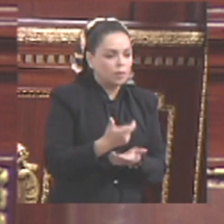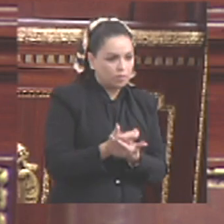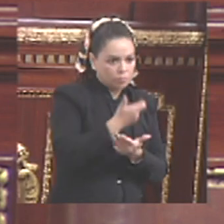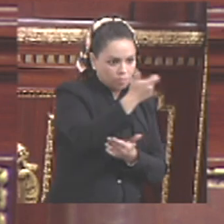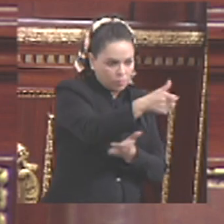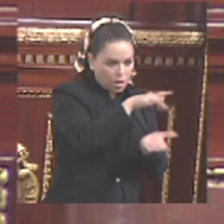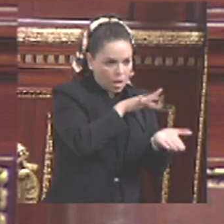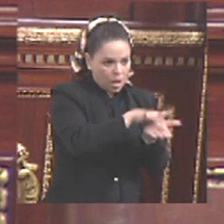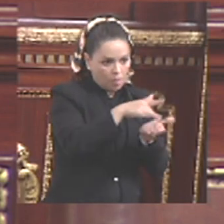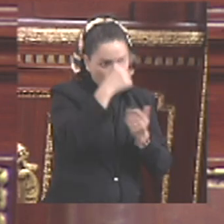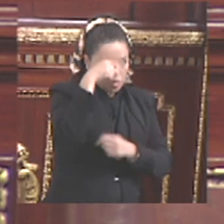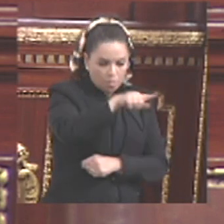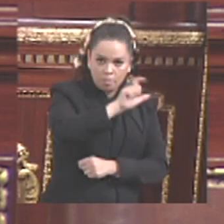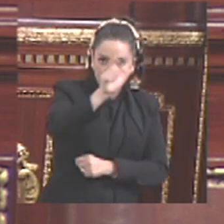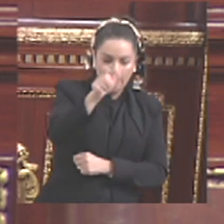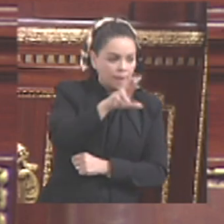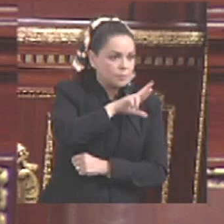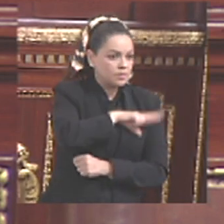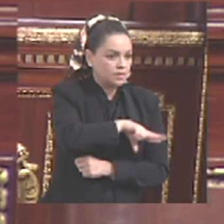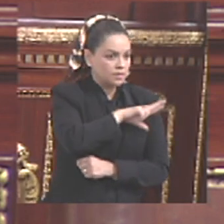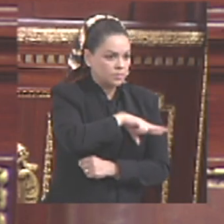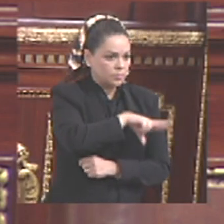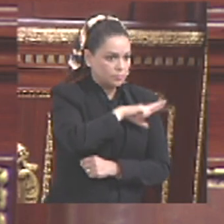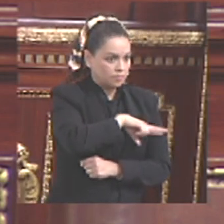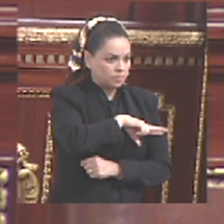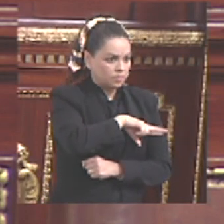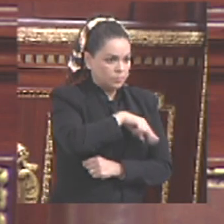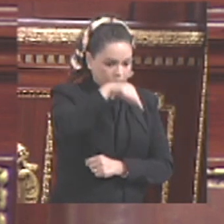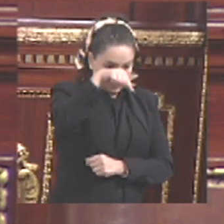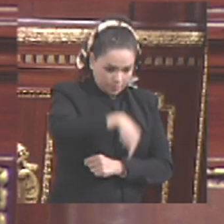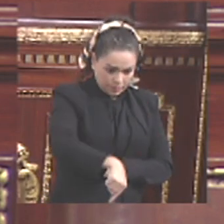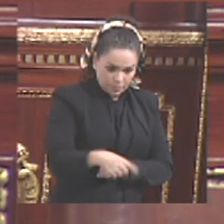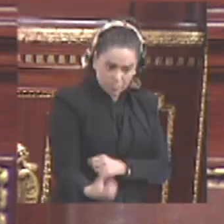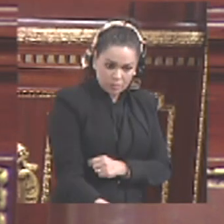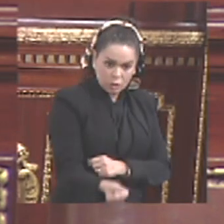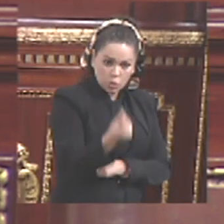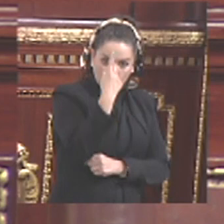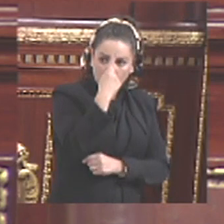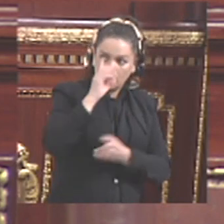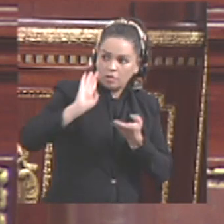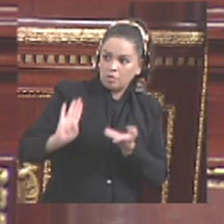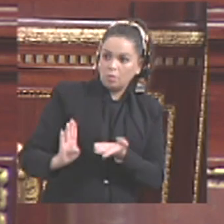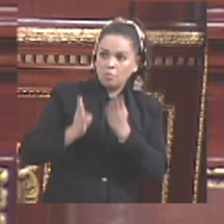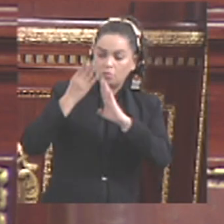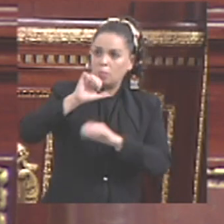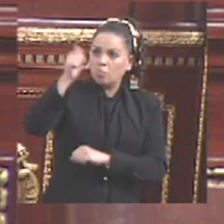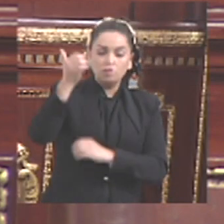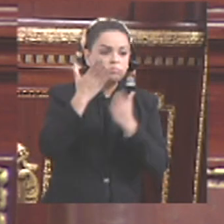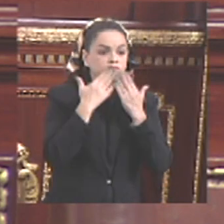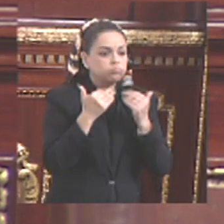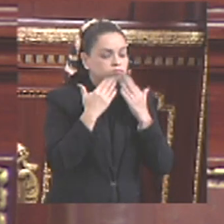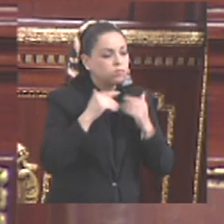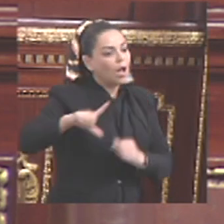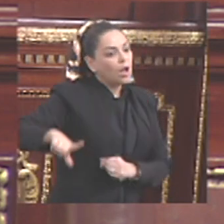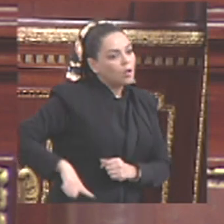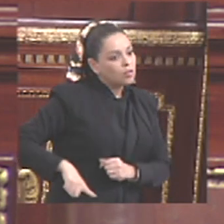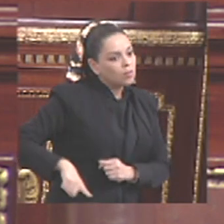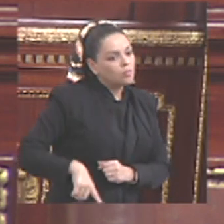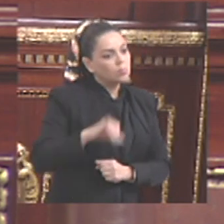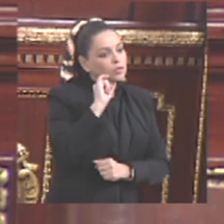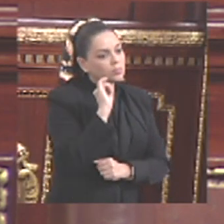única a nivel mundial donde existe un proceso donde el gobierno asume